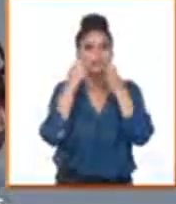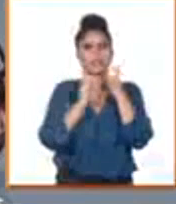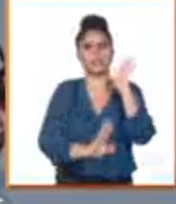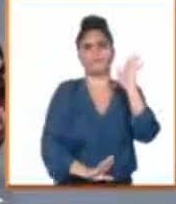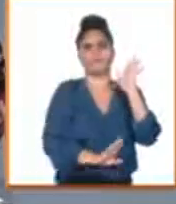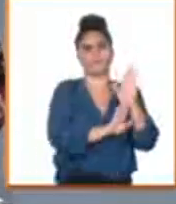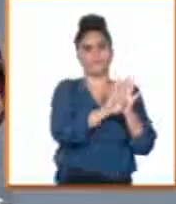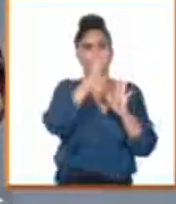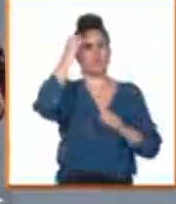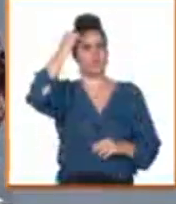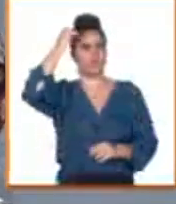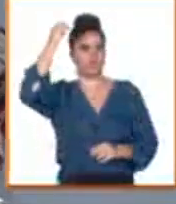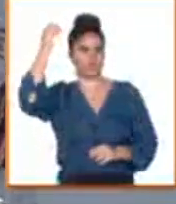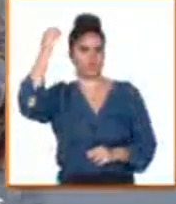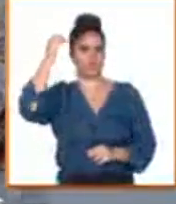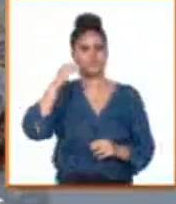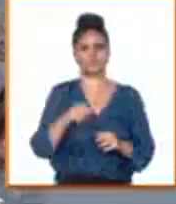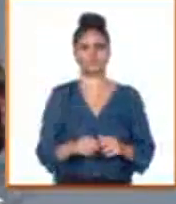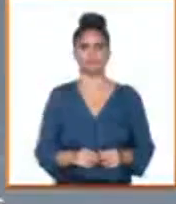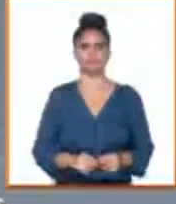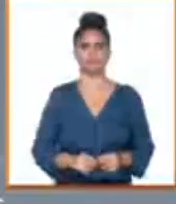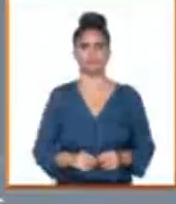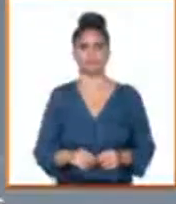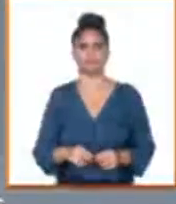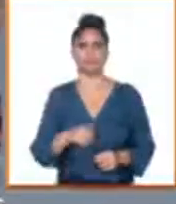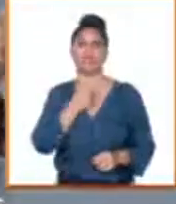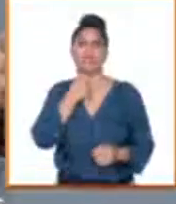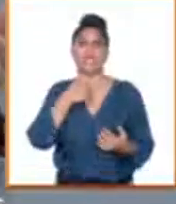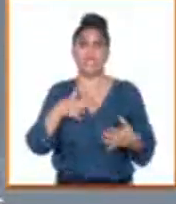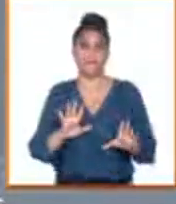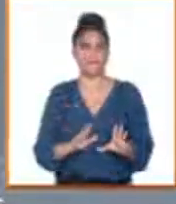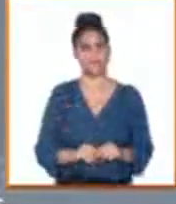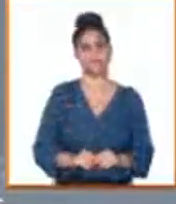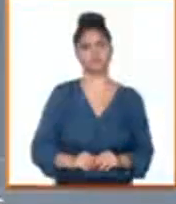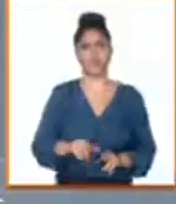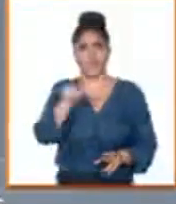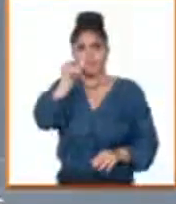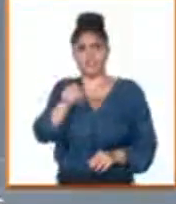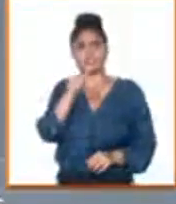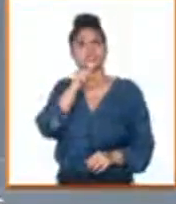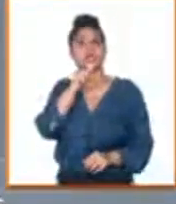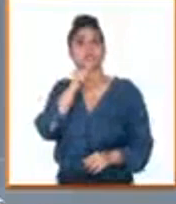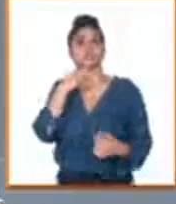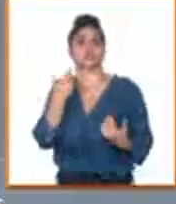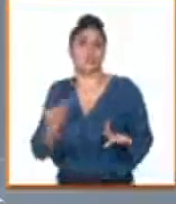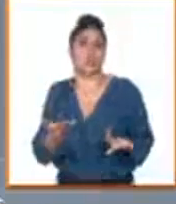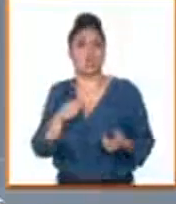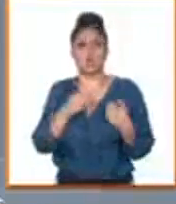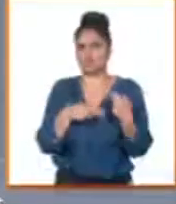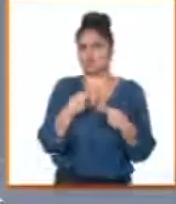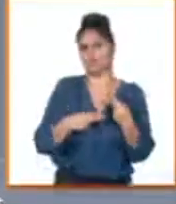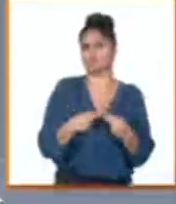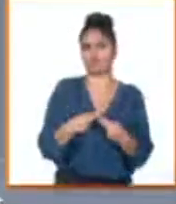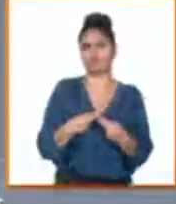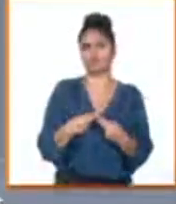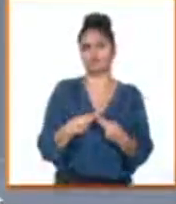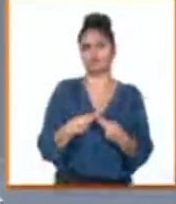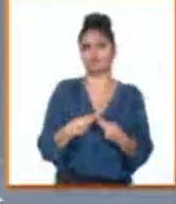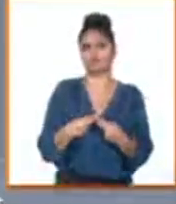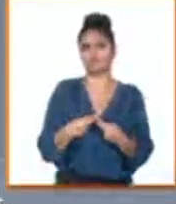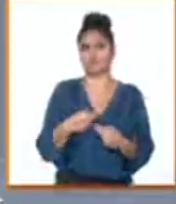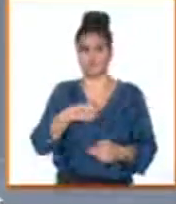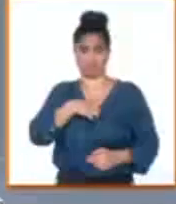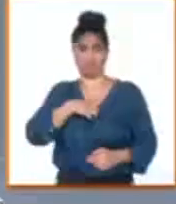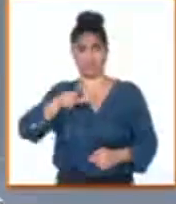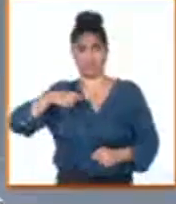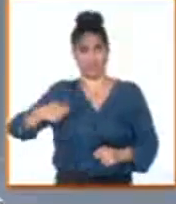gobierno de este país, ¿a dónde acudir si tengo una duda? Bueno, ya tienes una ley que te respalda tus deberes y derechos como ciudadano, ¿bien?